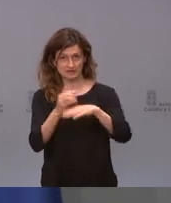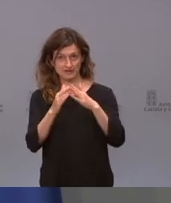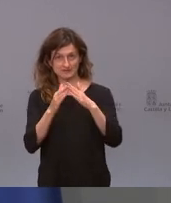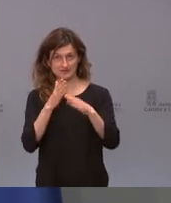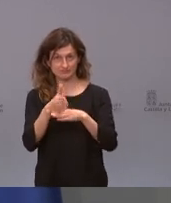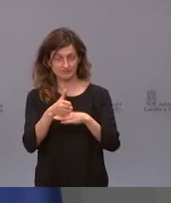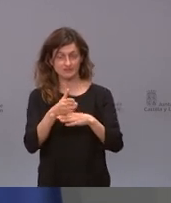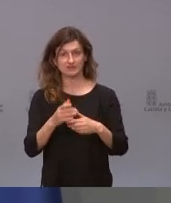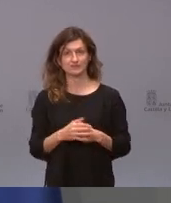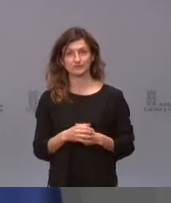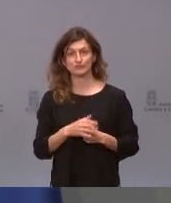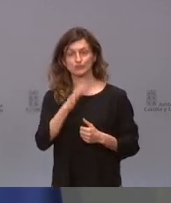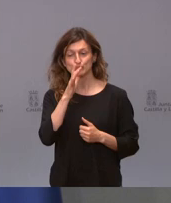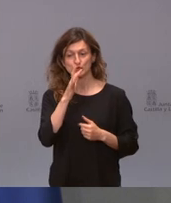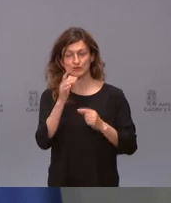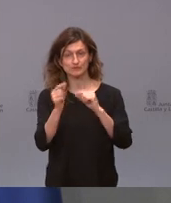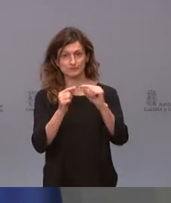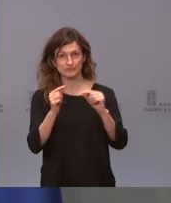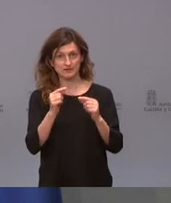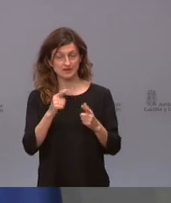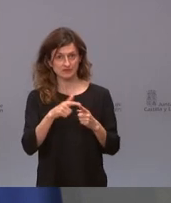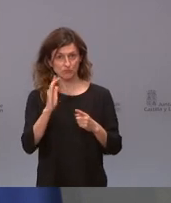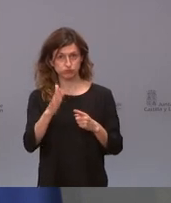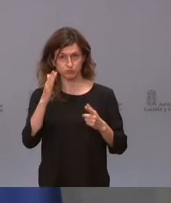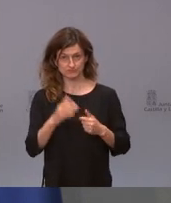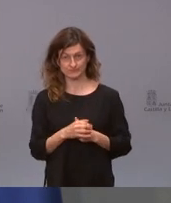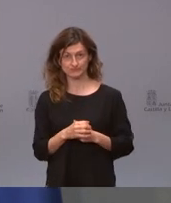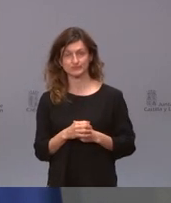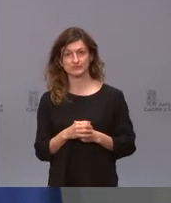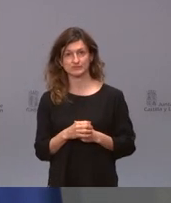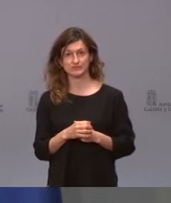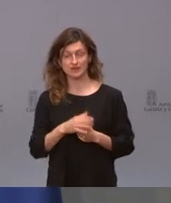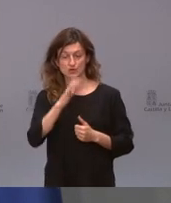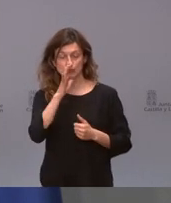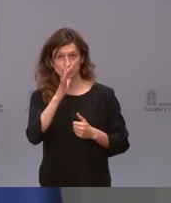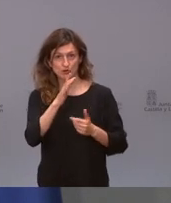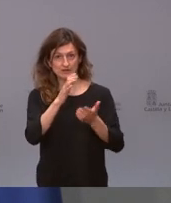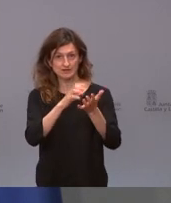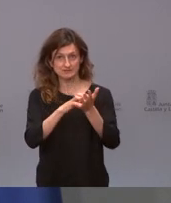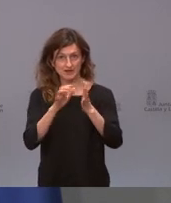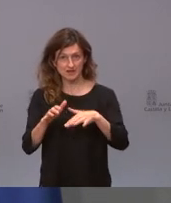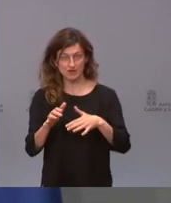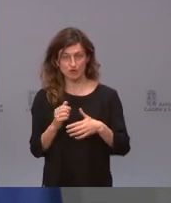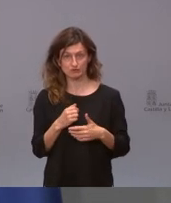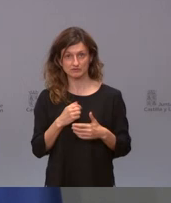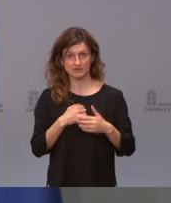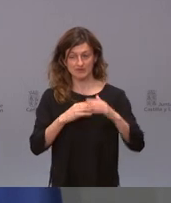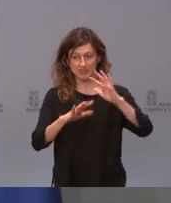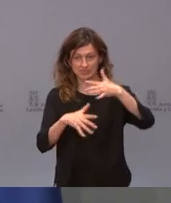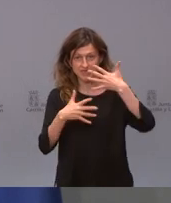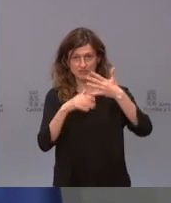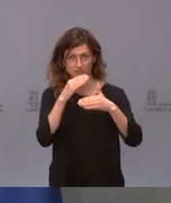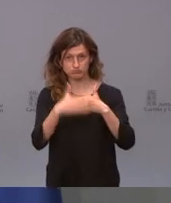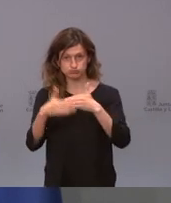devenir que tuvo tuvo un impacto porque somos la comunidad que estábamos entre los décimos en cuanto a medidas